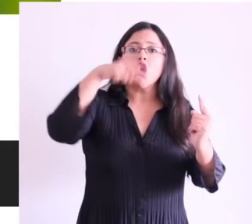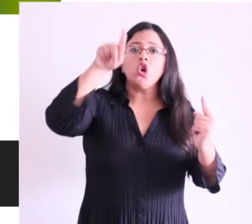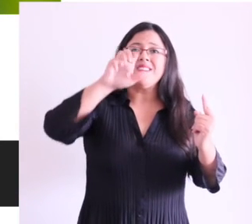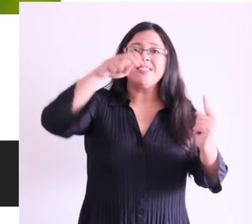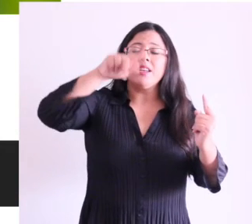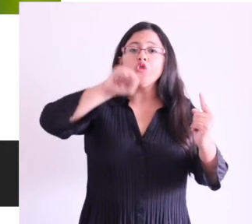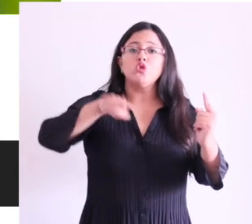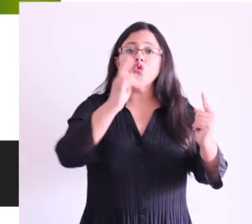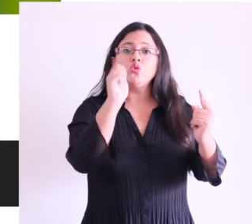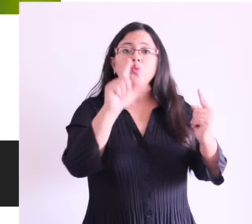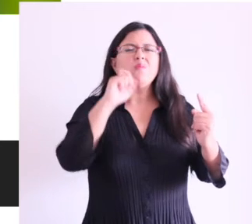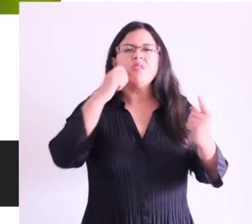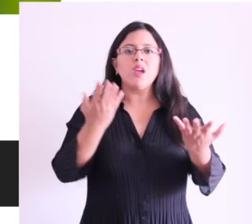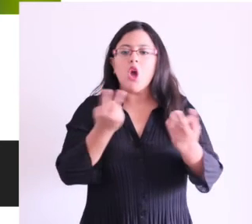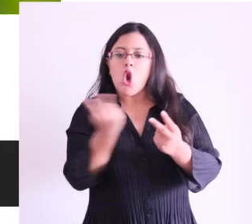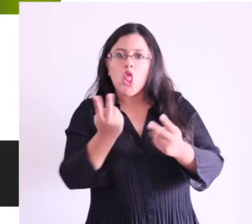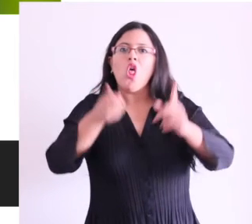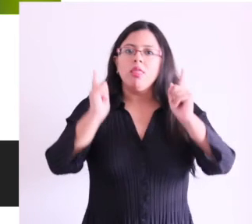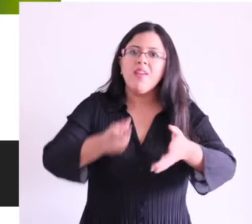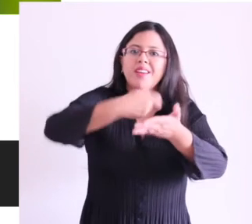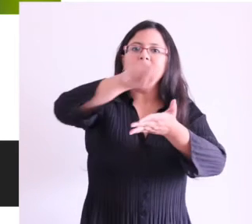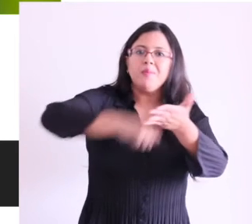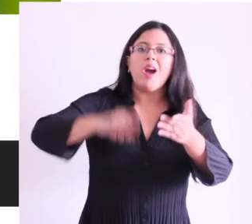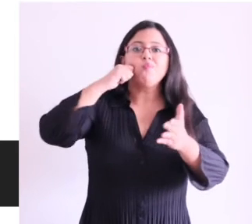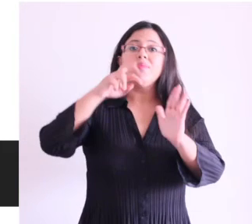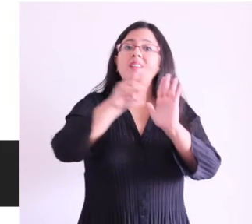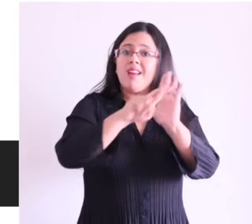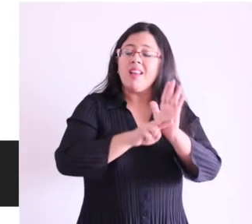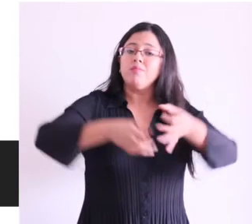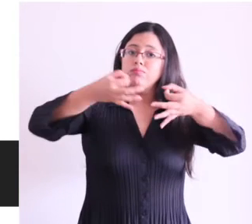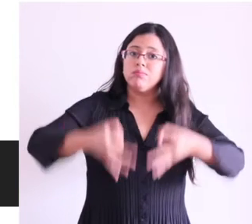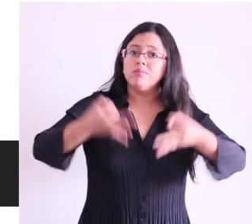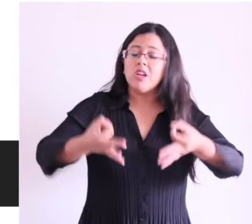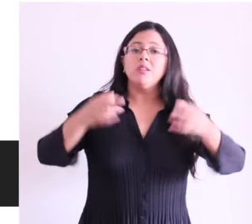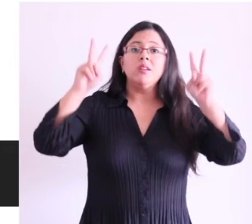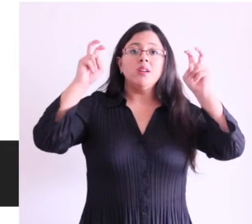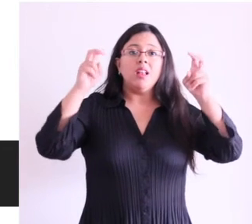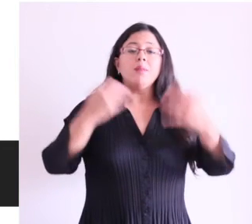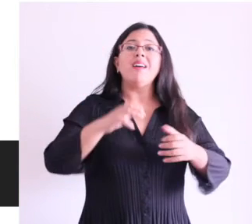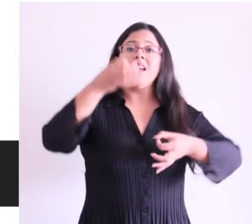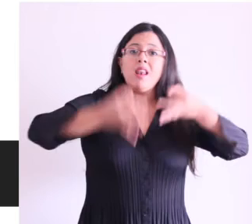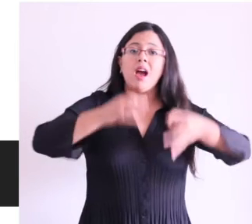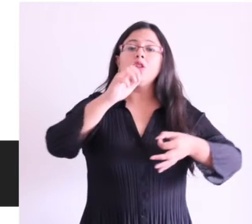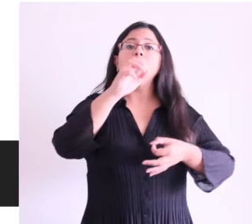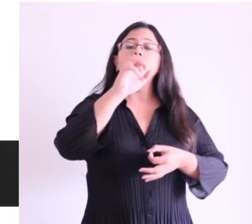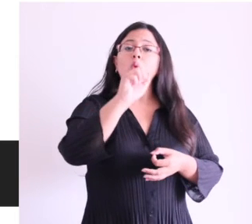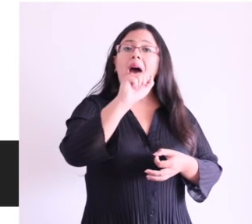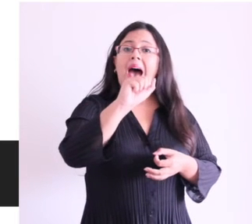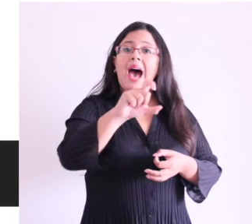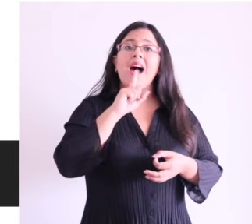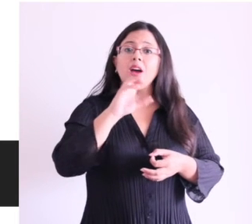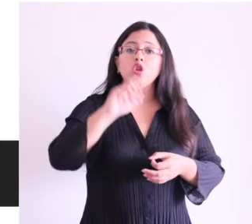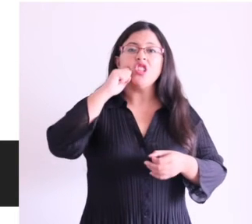porque basta que firmen ambas partes el contrato, y esta es la regla general. Los elementos constitutivos del acto jurídico son